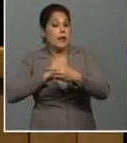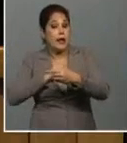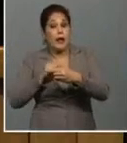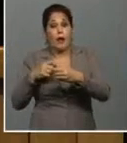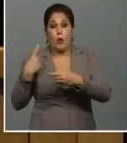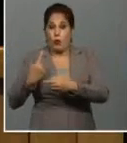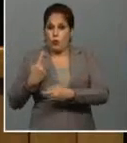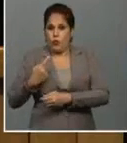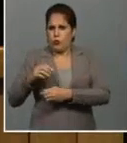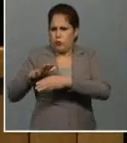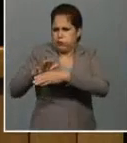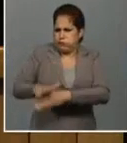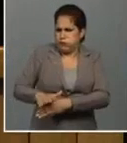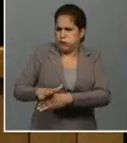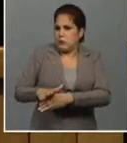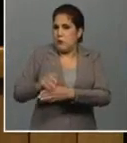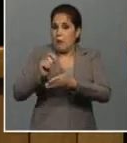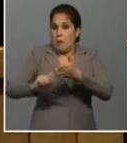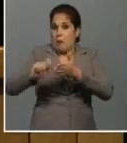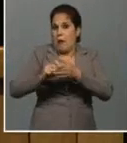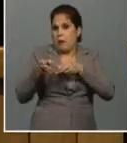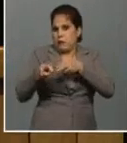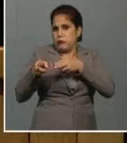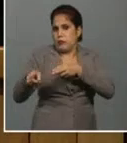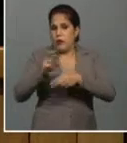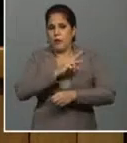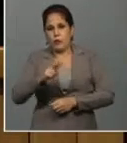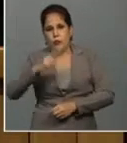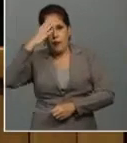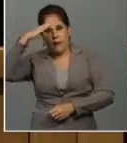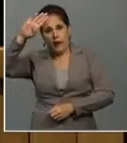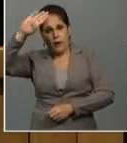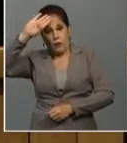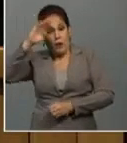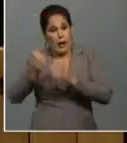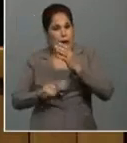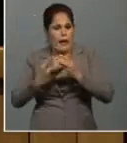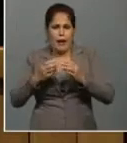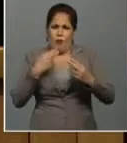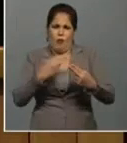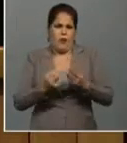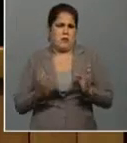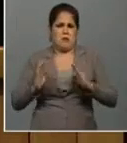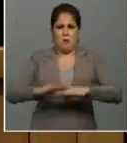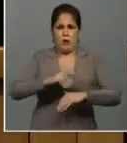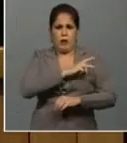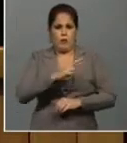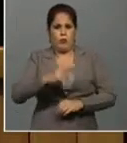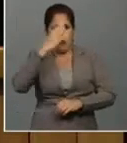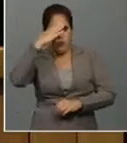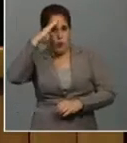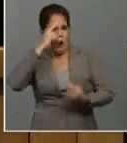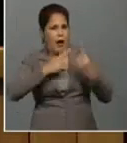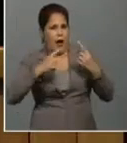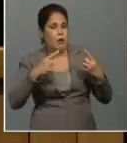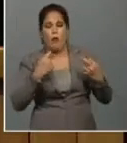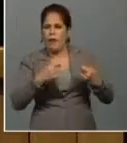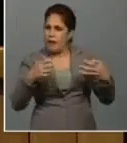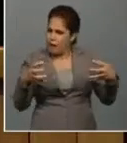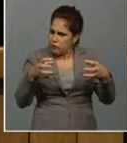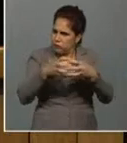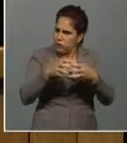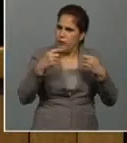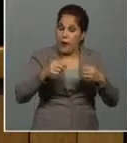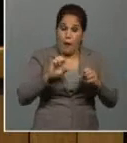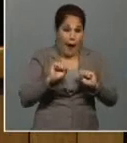construir los más perversos planes para atacar a la revolución desconfianza y quebrar la unidad